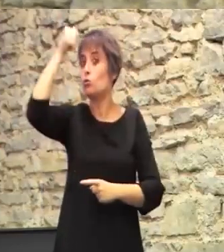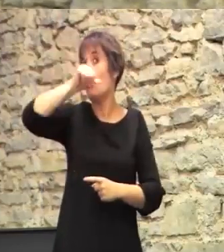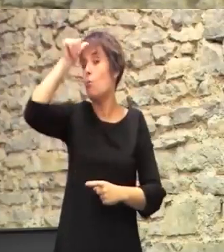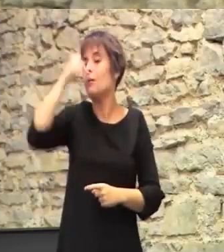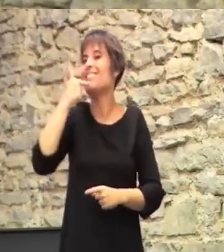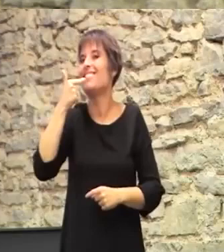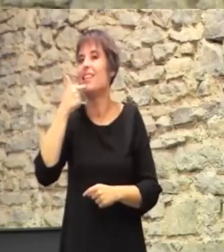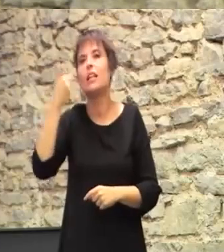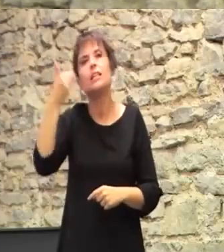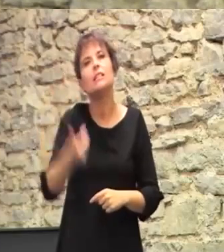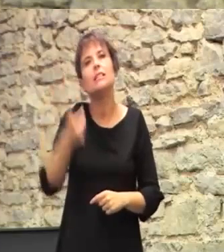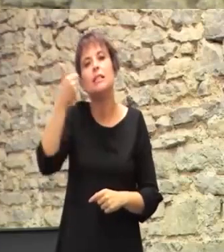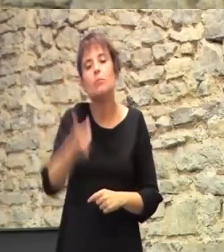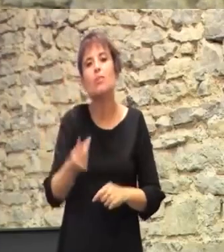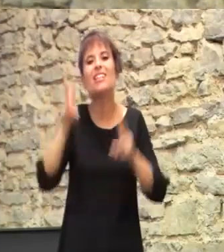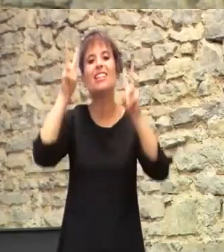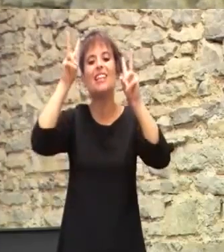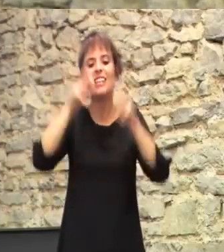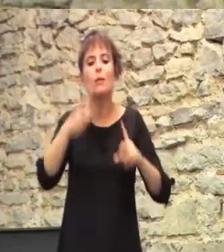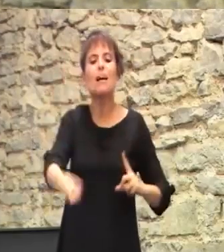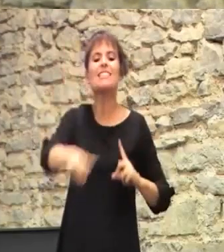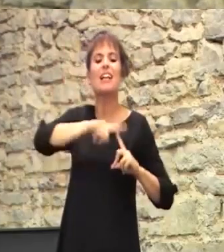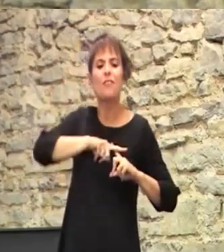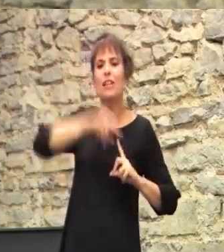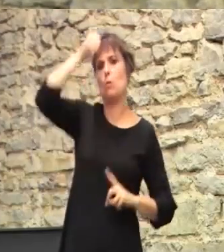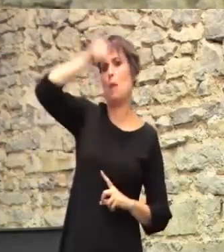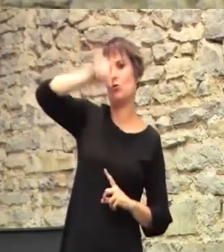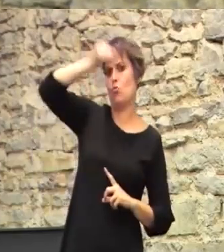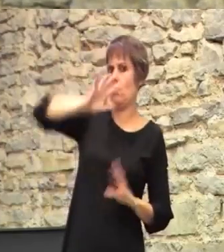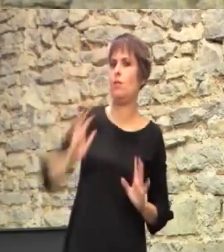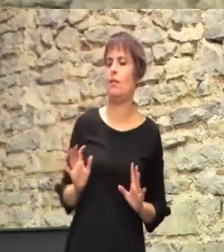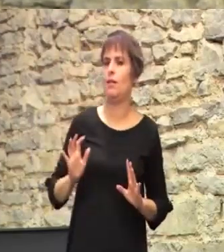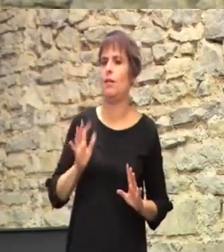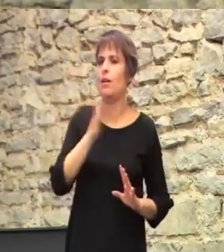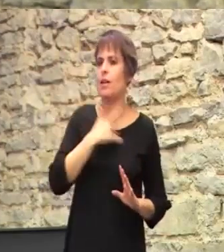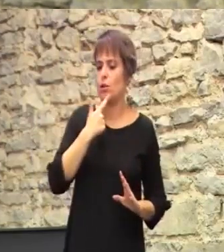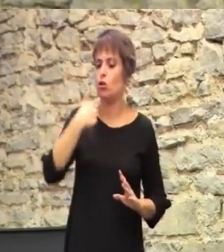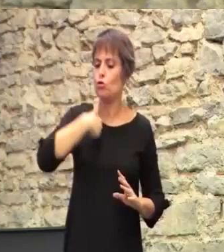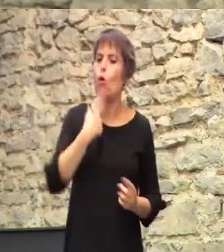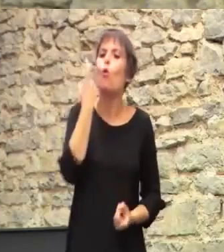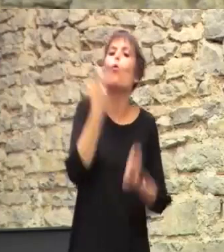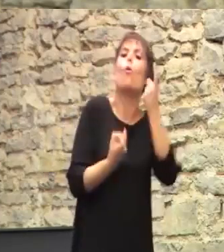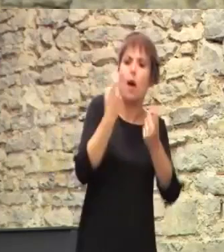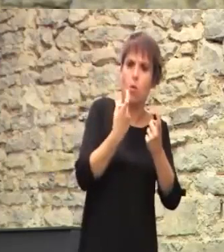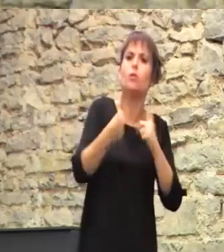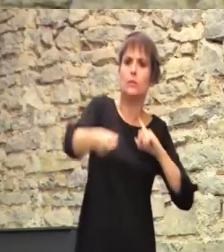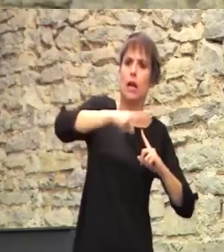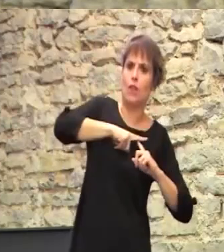en los costes de la masculinidad es decir los costes de ser jugadores